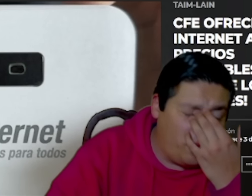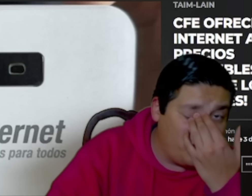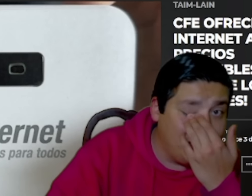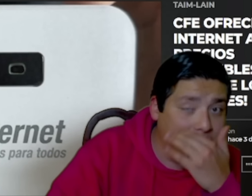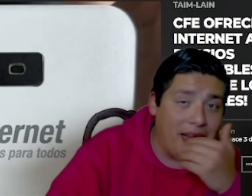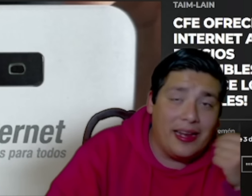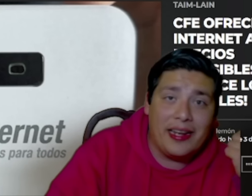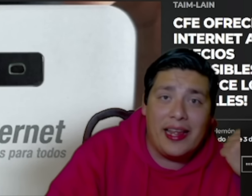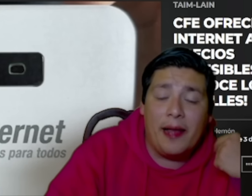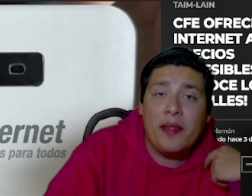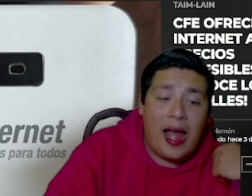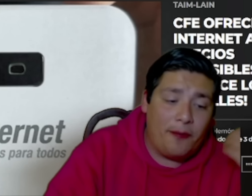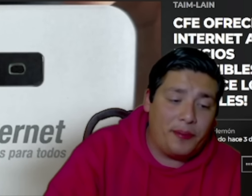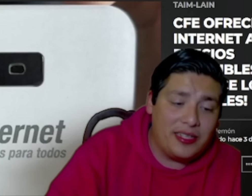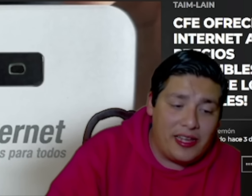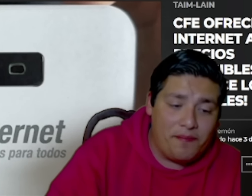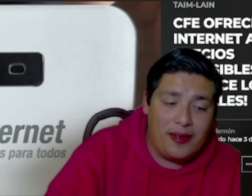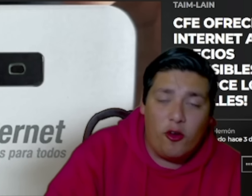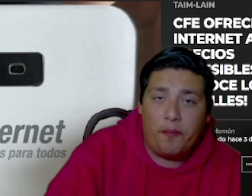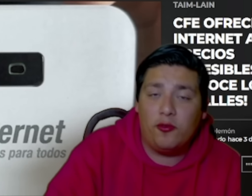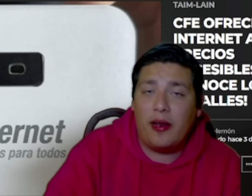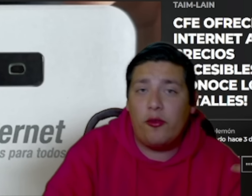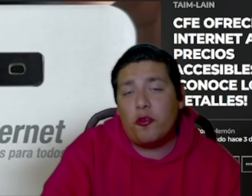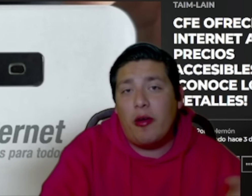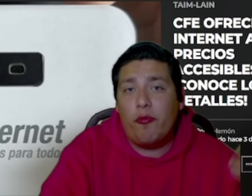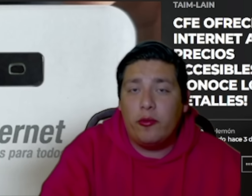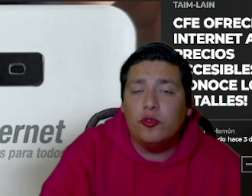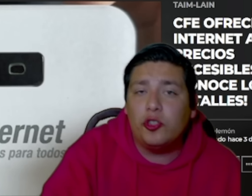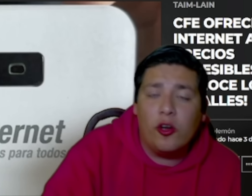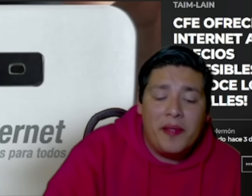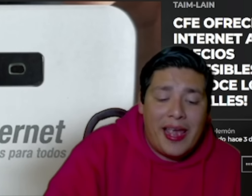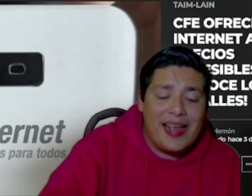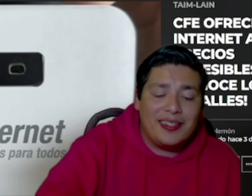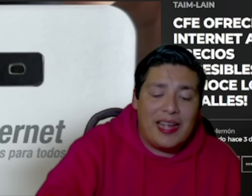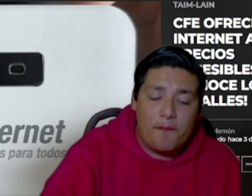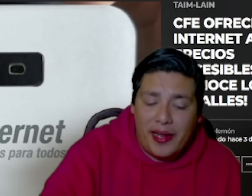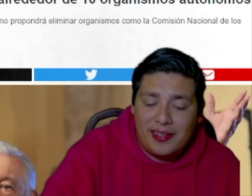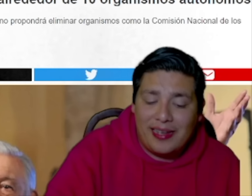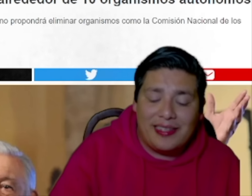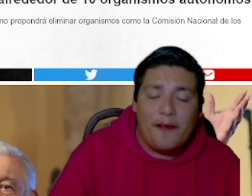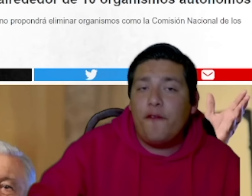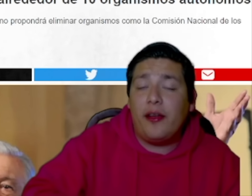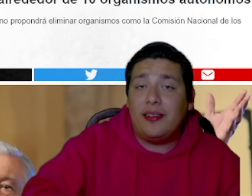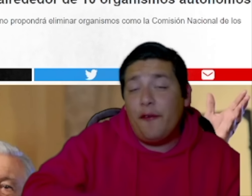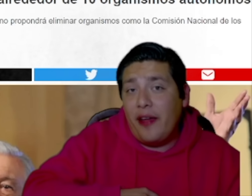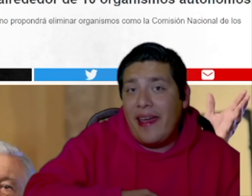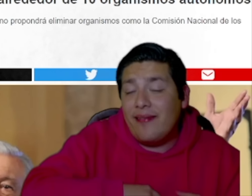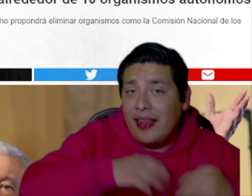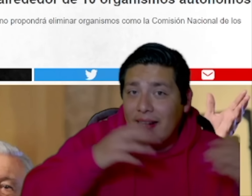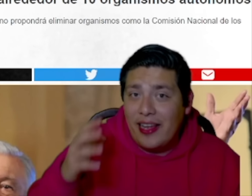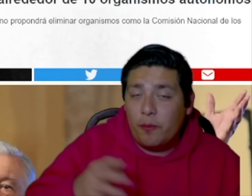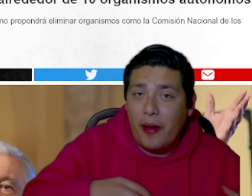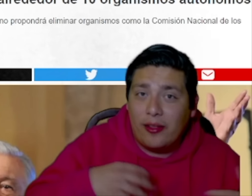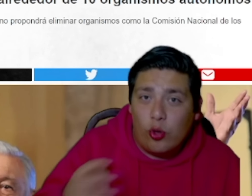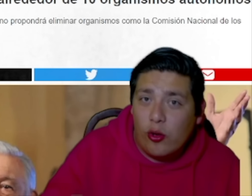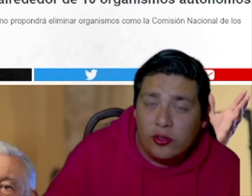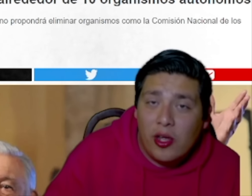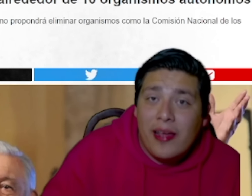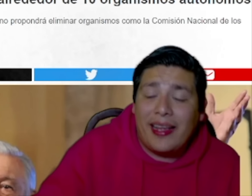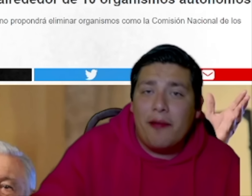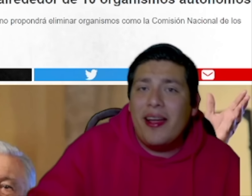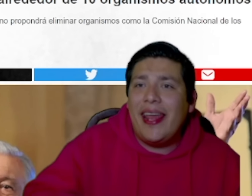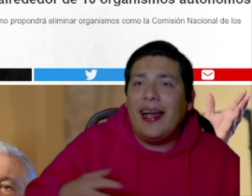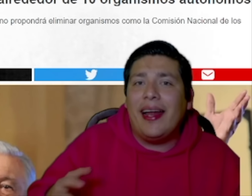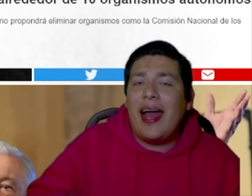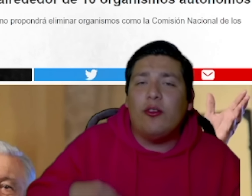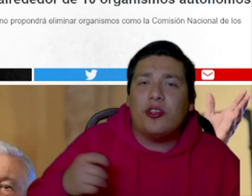escuchamos con muchísima alegría al presidente López Obrador cuando anunció esta empresa CFE Internet para